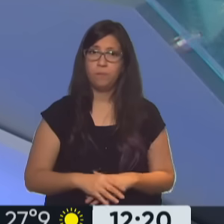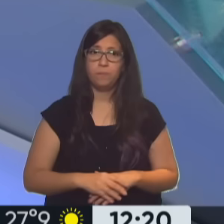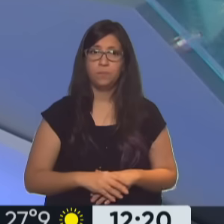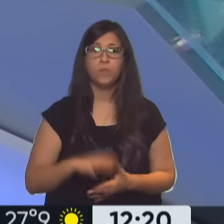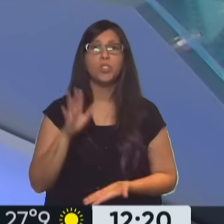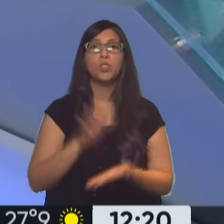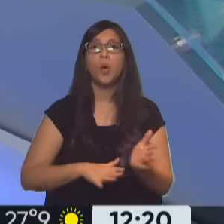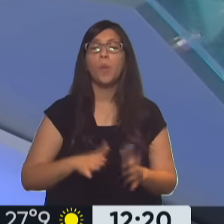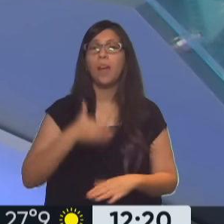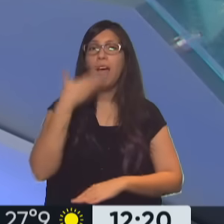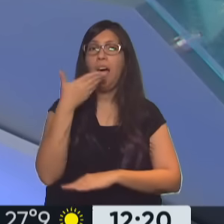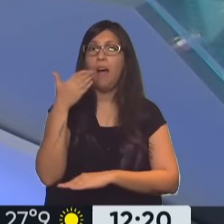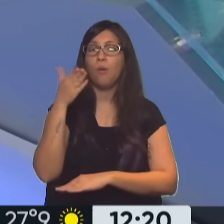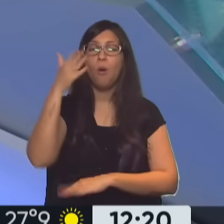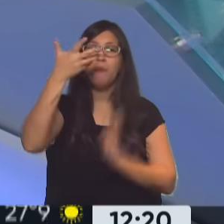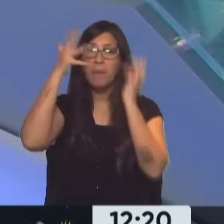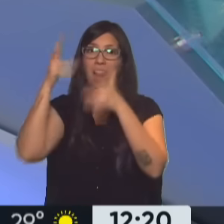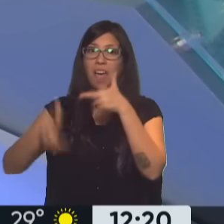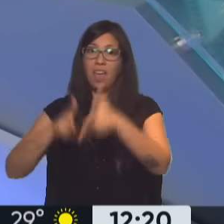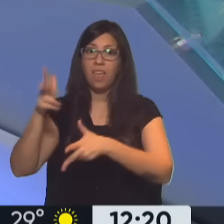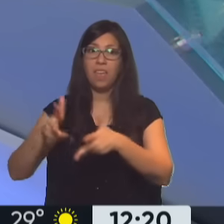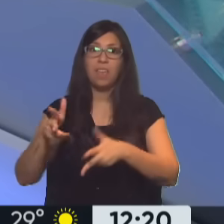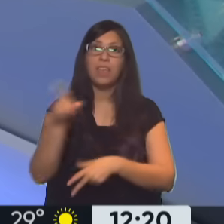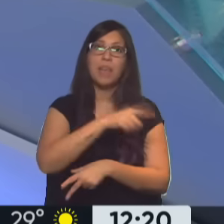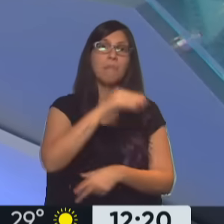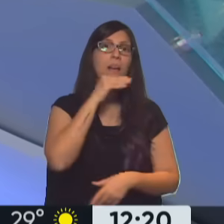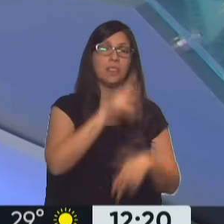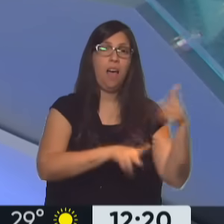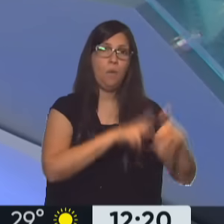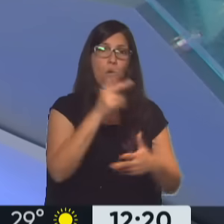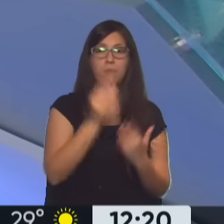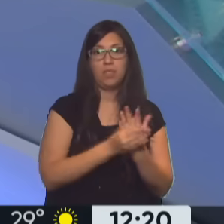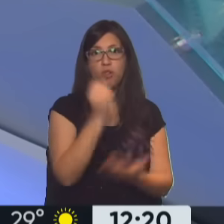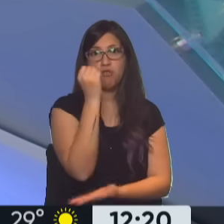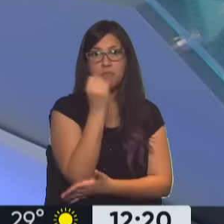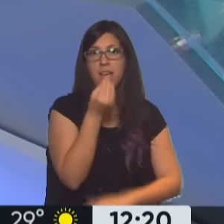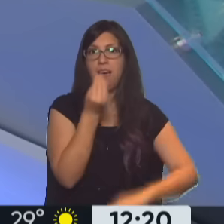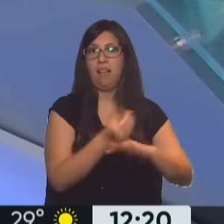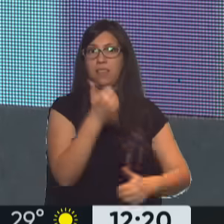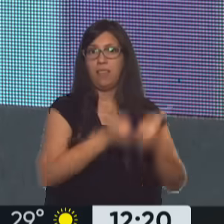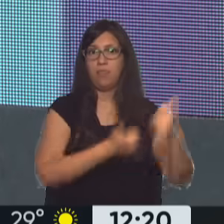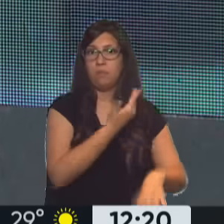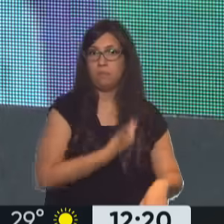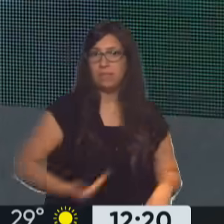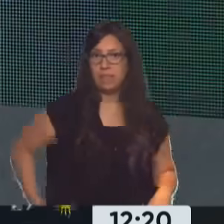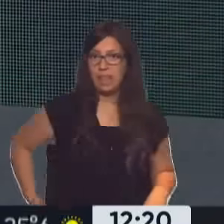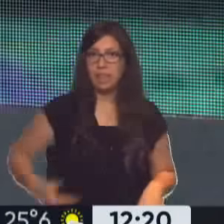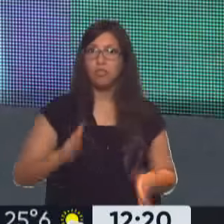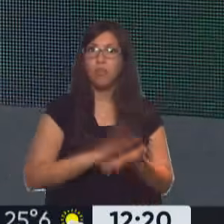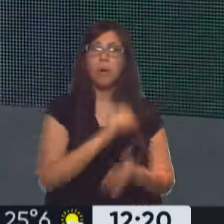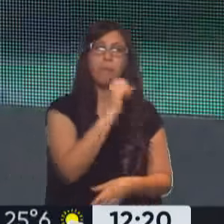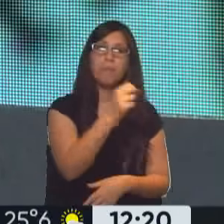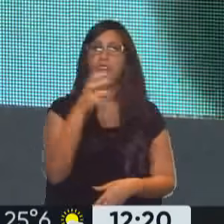declaraciones de Javier Miley esto decía Sergio masa ministro de economía candidato presidencial sobre la cuestión pesos y